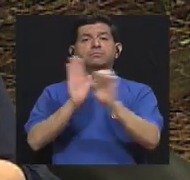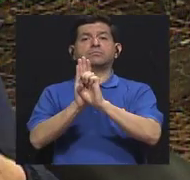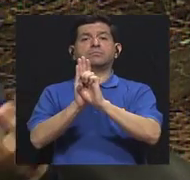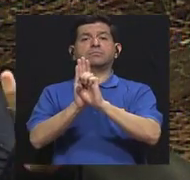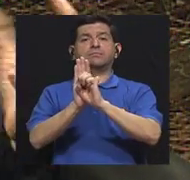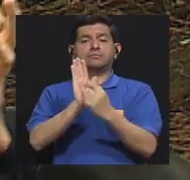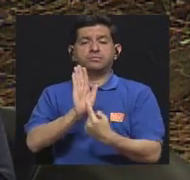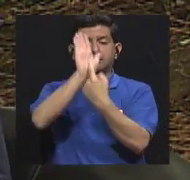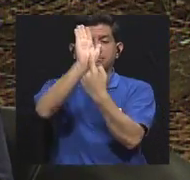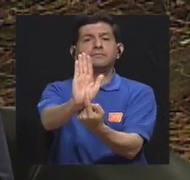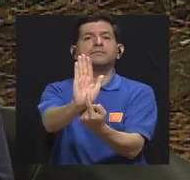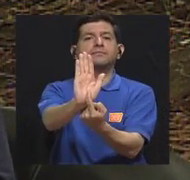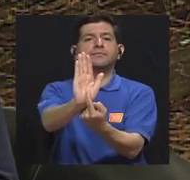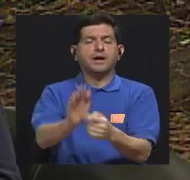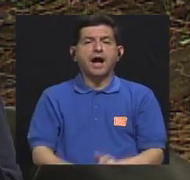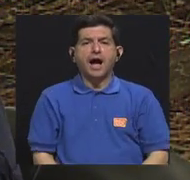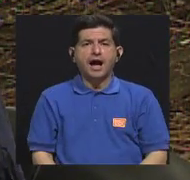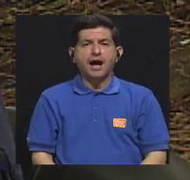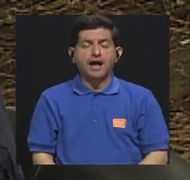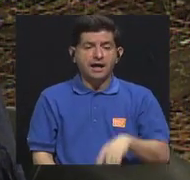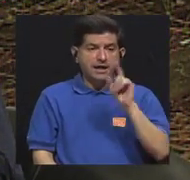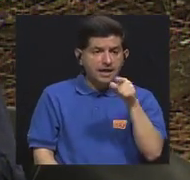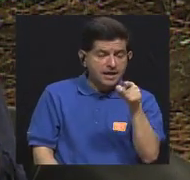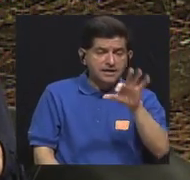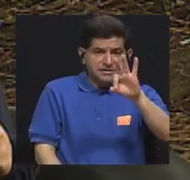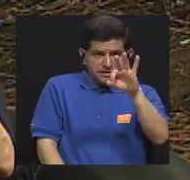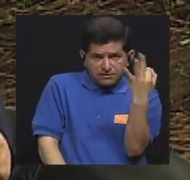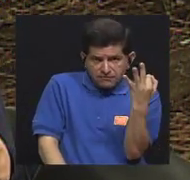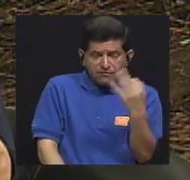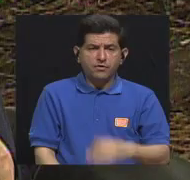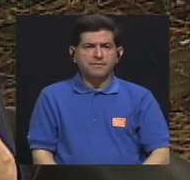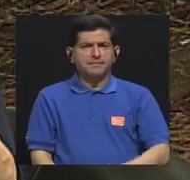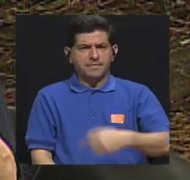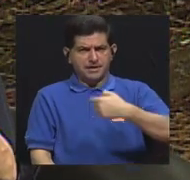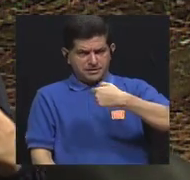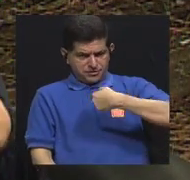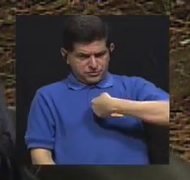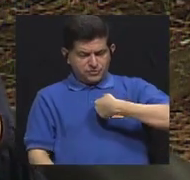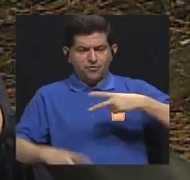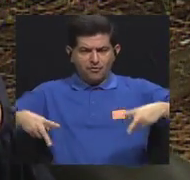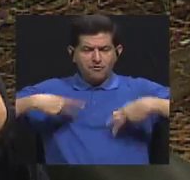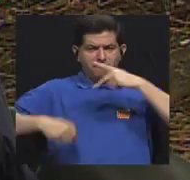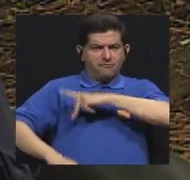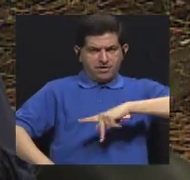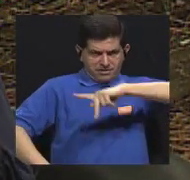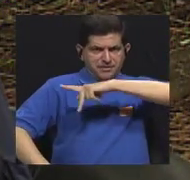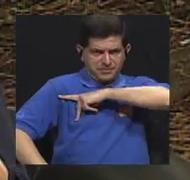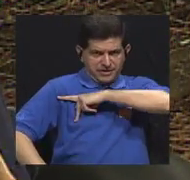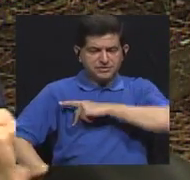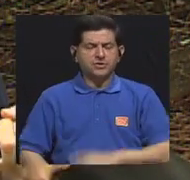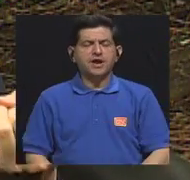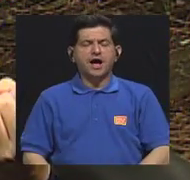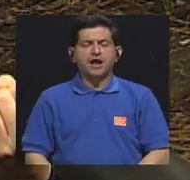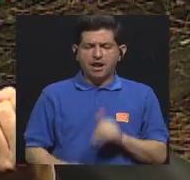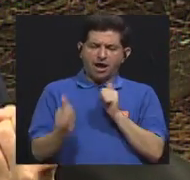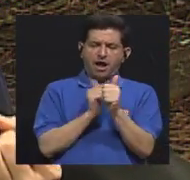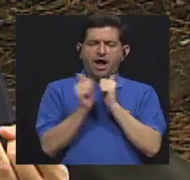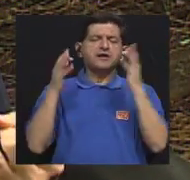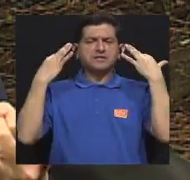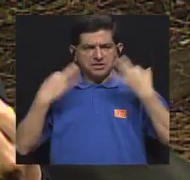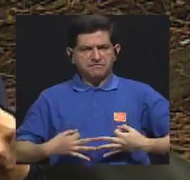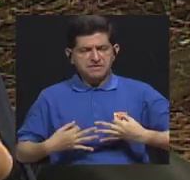misma. Entonces voy a dar el ejemplo a donde de una o de otra manera, yo en mi vida personal, ¿verdad?,